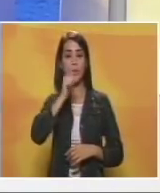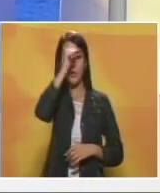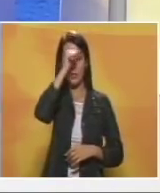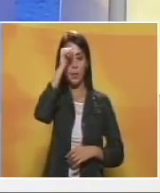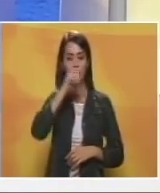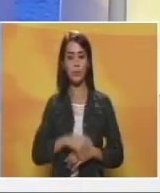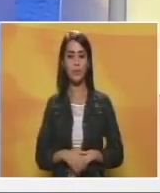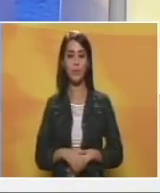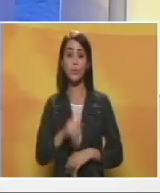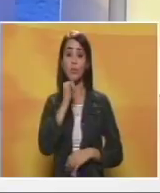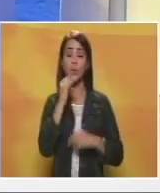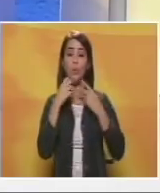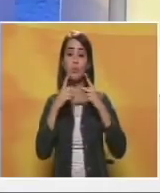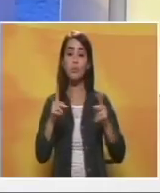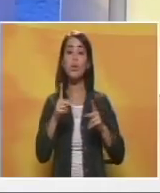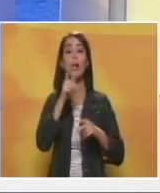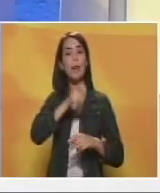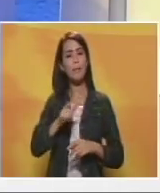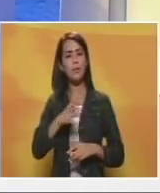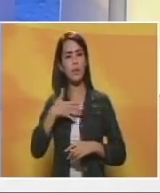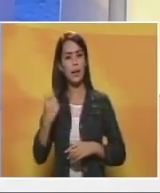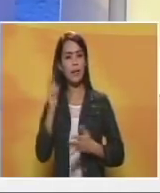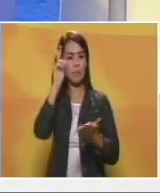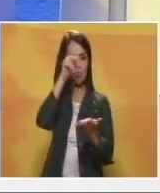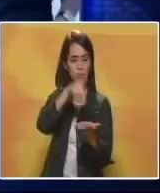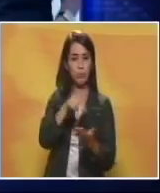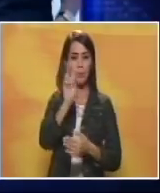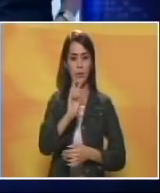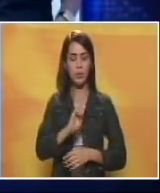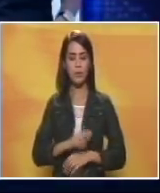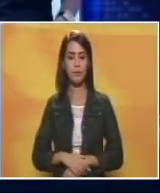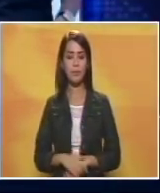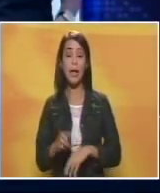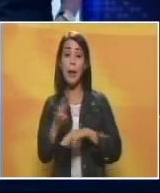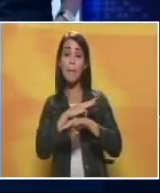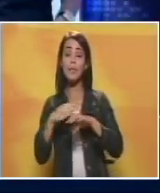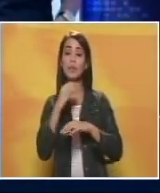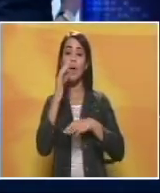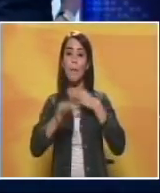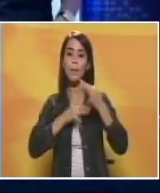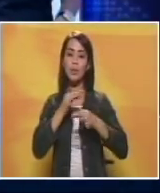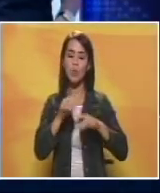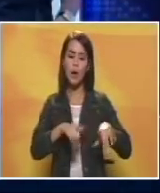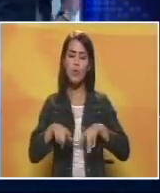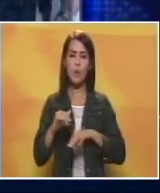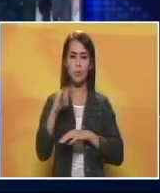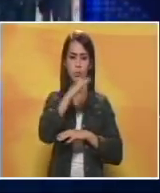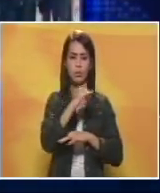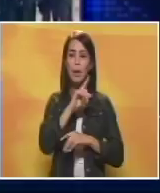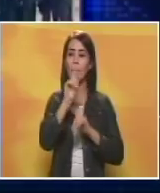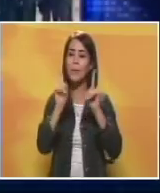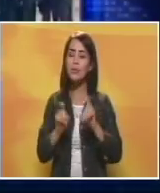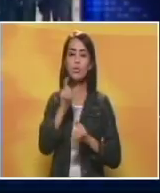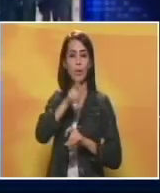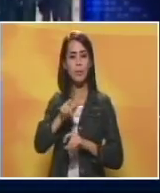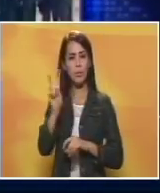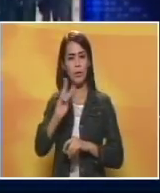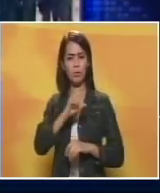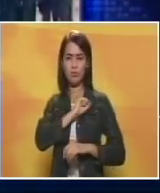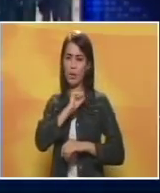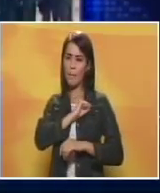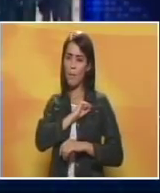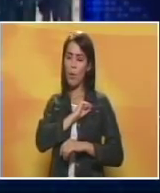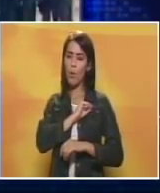comunicado aseguró que los ciudadanos querían volver a Venezuela. El ministerio explicó que en el aeropuerto se les consultó a los venezolanos si tenían